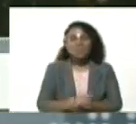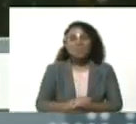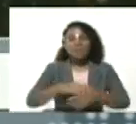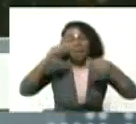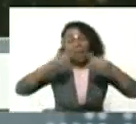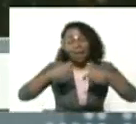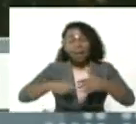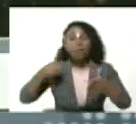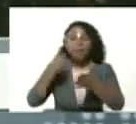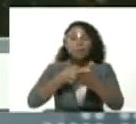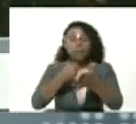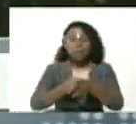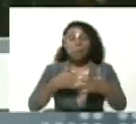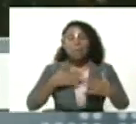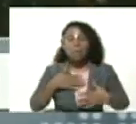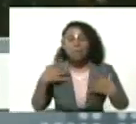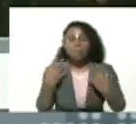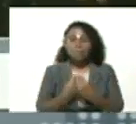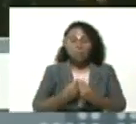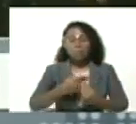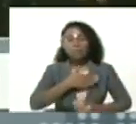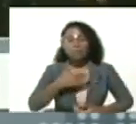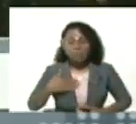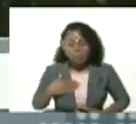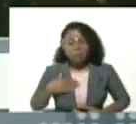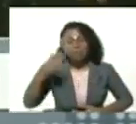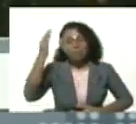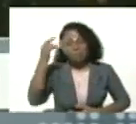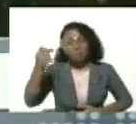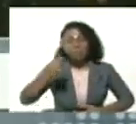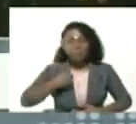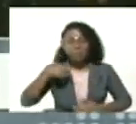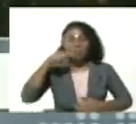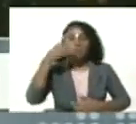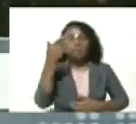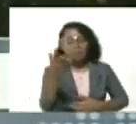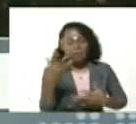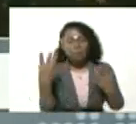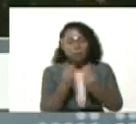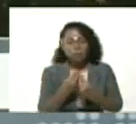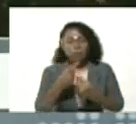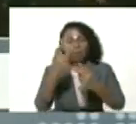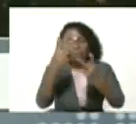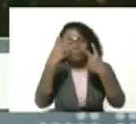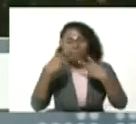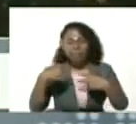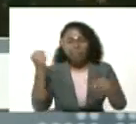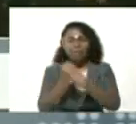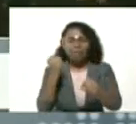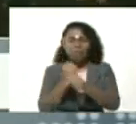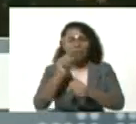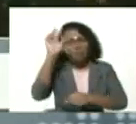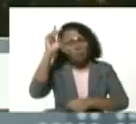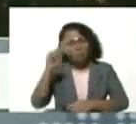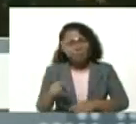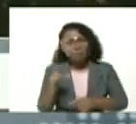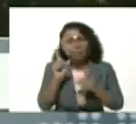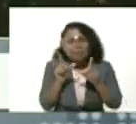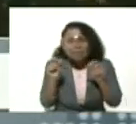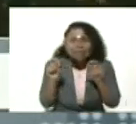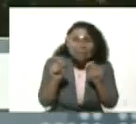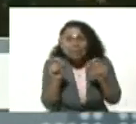Aquí luchando, y mis compañeros, quiero que sepan, mis vecinos, que yo estoy con ustedes. Ustedes me ven trabajando todos los días como una